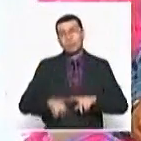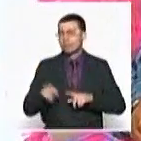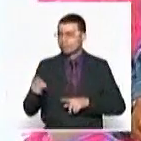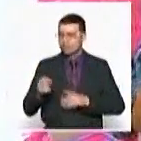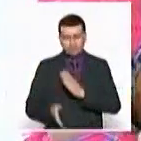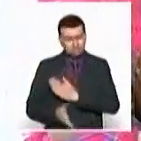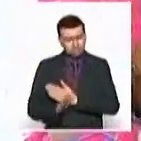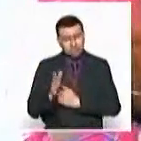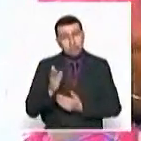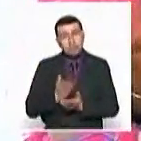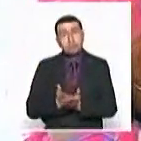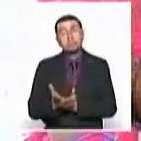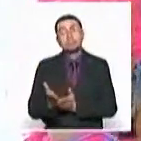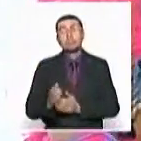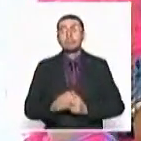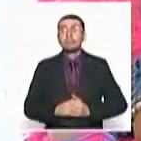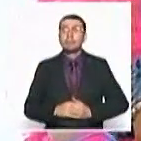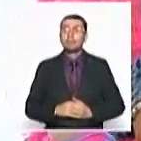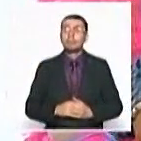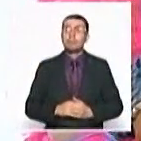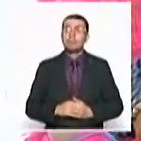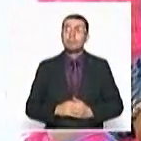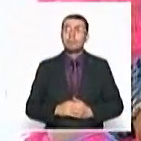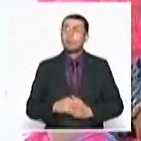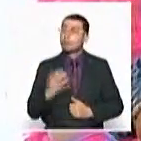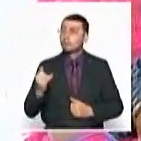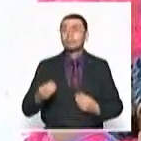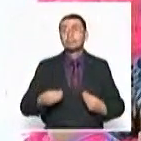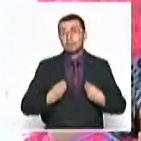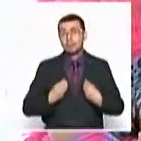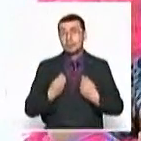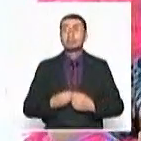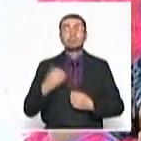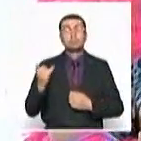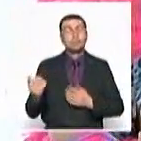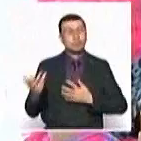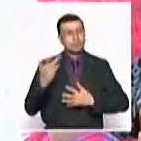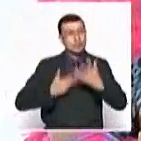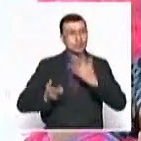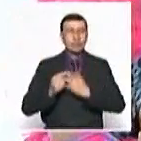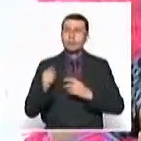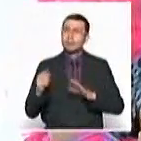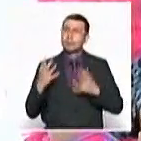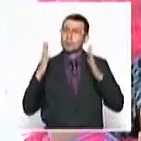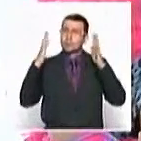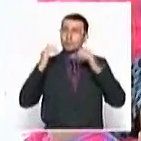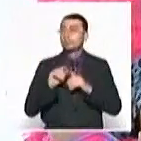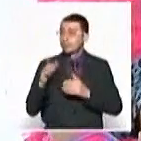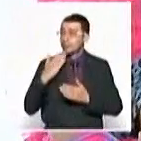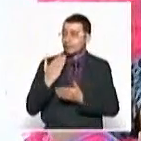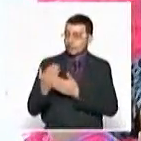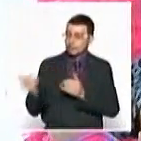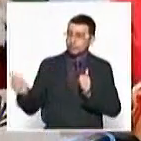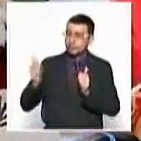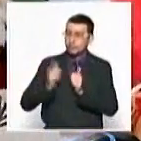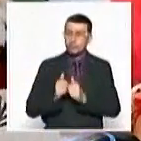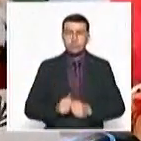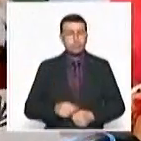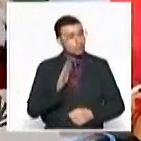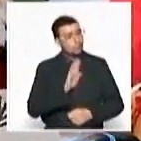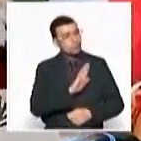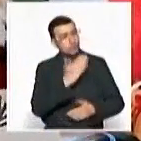quienes pues vivimos este ambiente festivo de la Navidad. Doctor Jorge Enrique, muchas gracias. A usted, Iván, y a todos